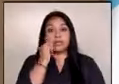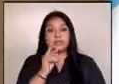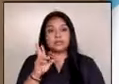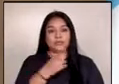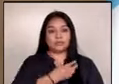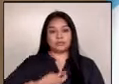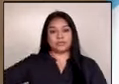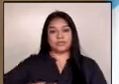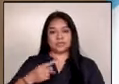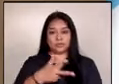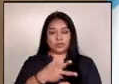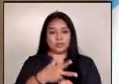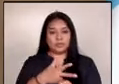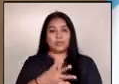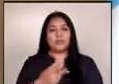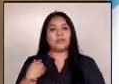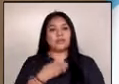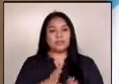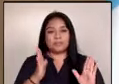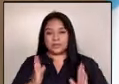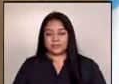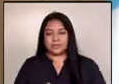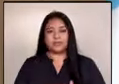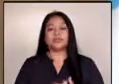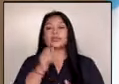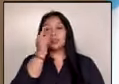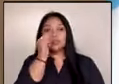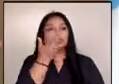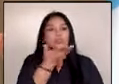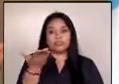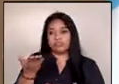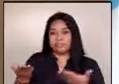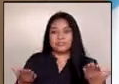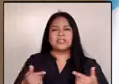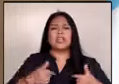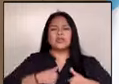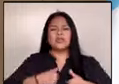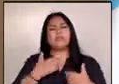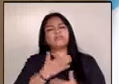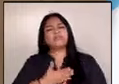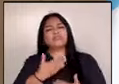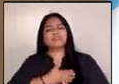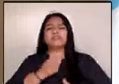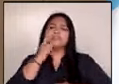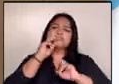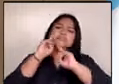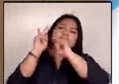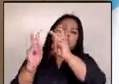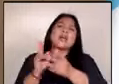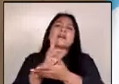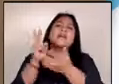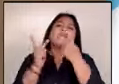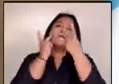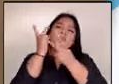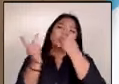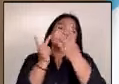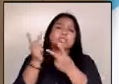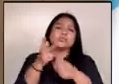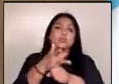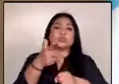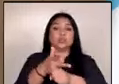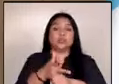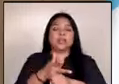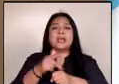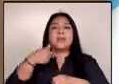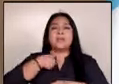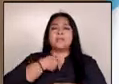señores tuve el placer de visitar Guatemala hace pocas semanas para asistir a la toma de Posesión del presidente